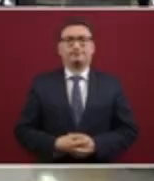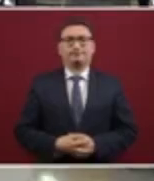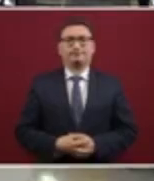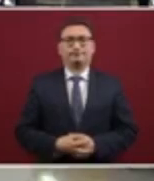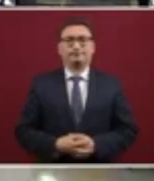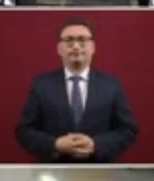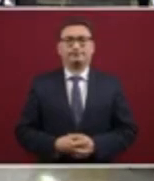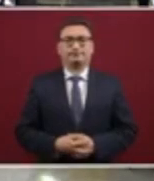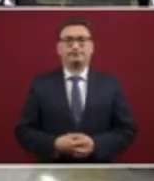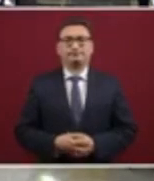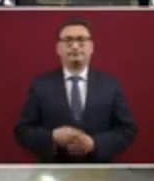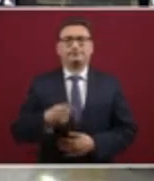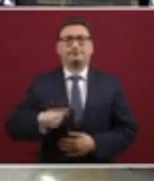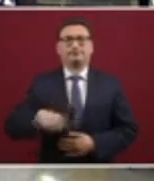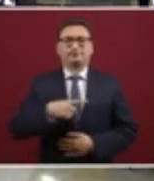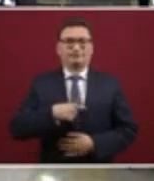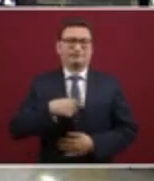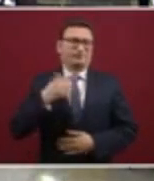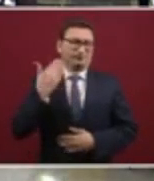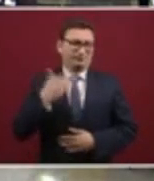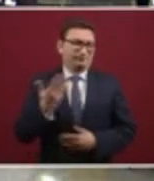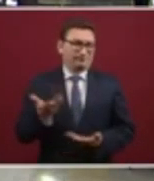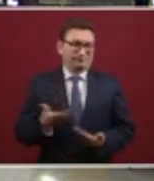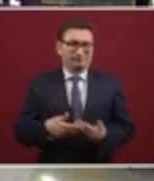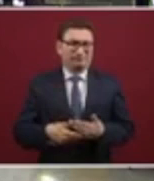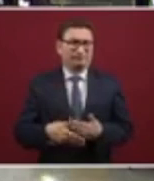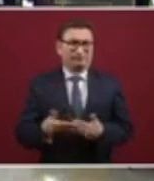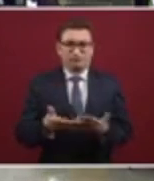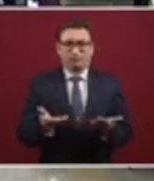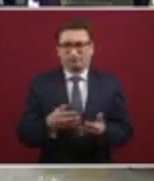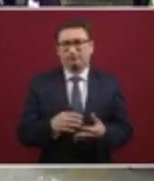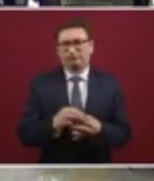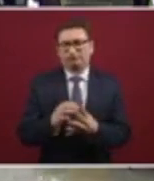Vamos ya a abrir, eso era lo que queríamos comentar.